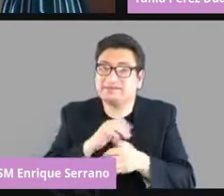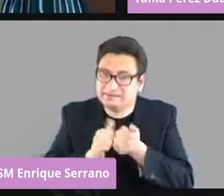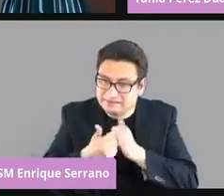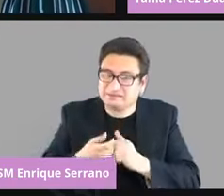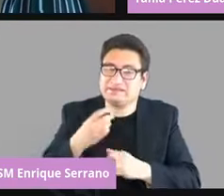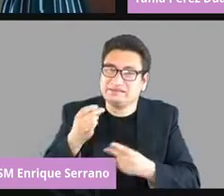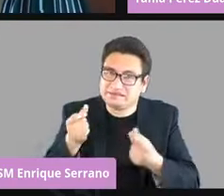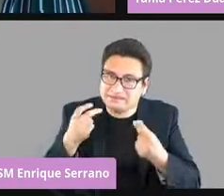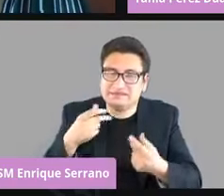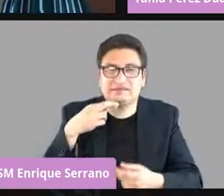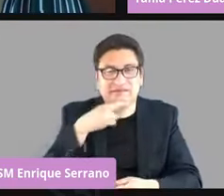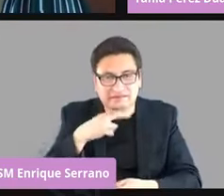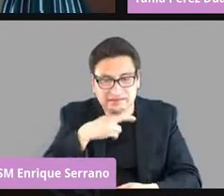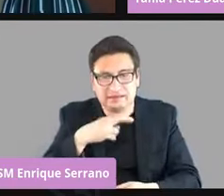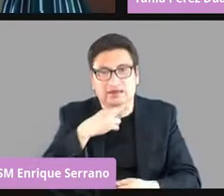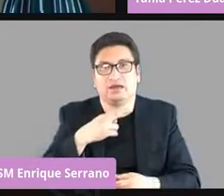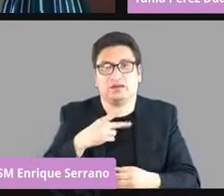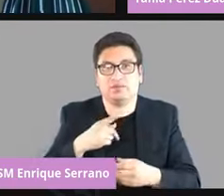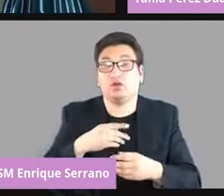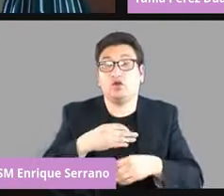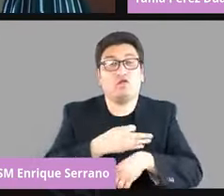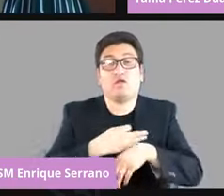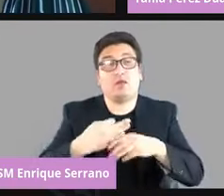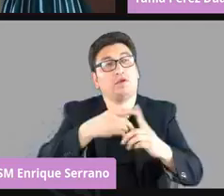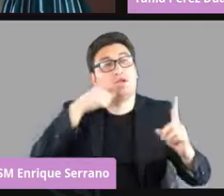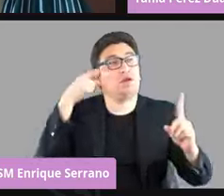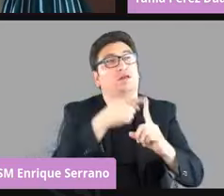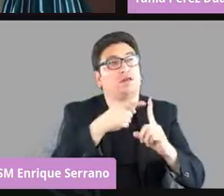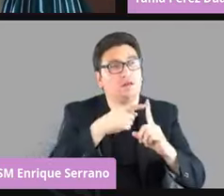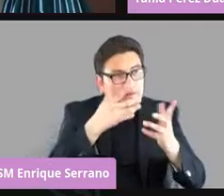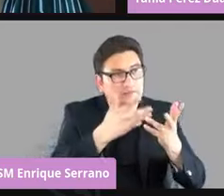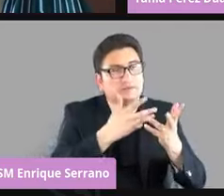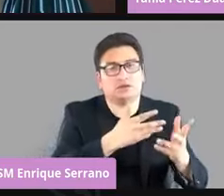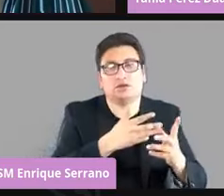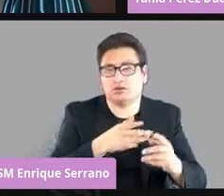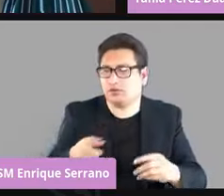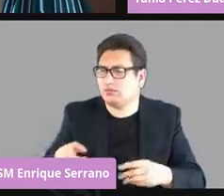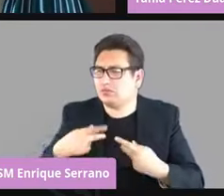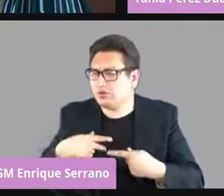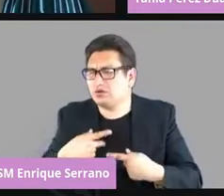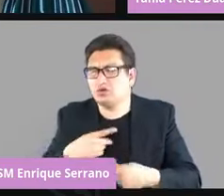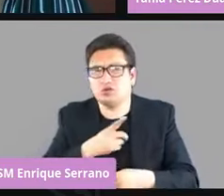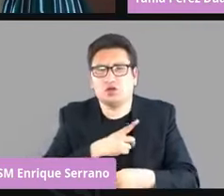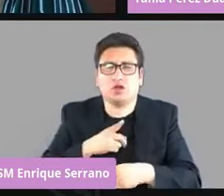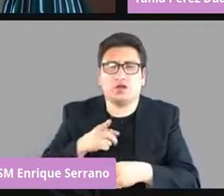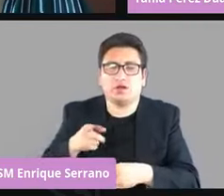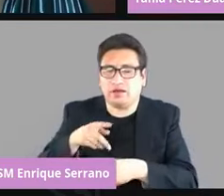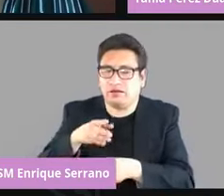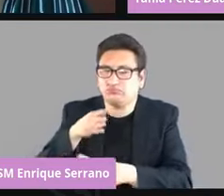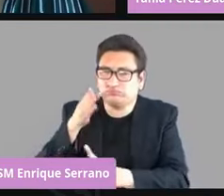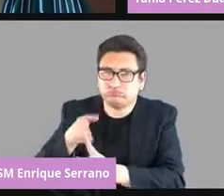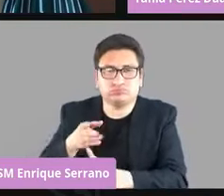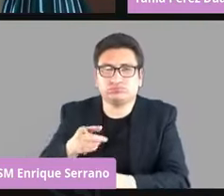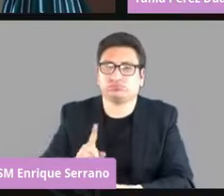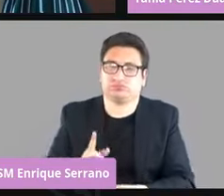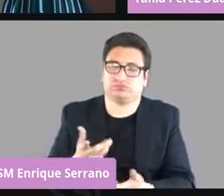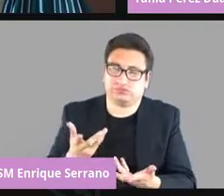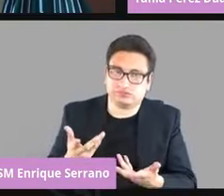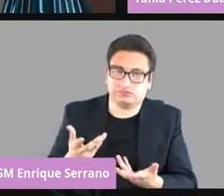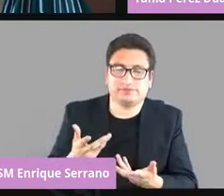realmente trabajar las metas familiares y no tanto las del paciente. Y hay veces que uno